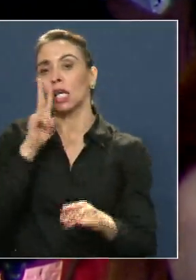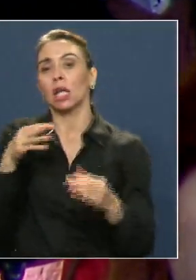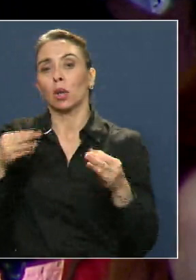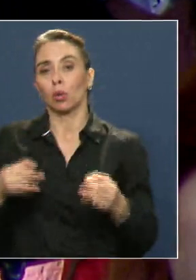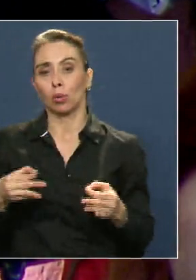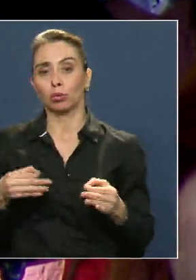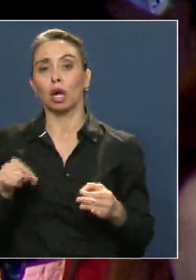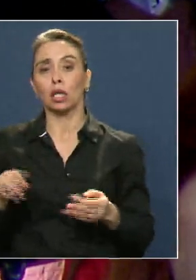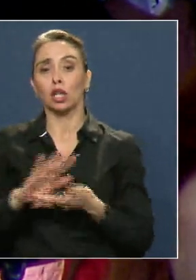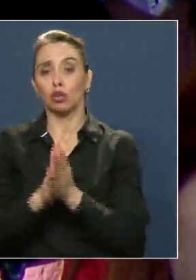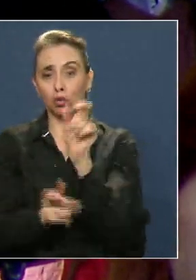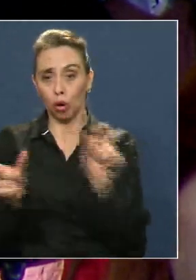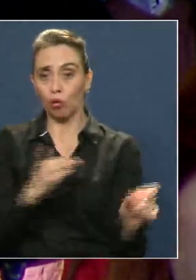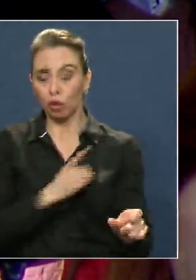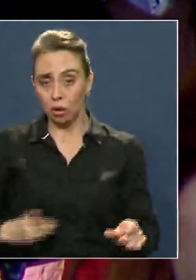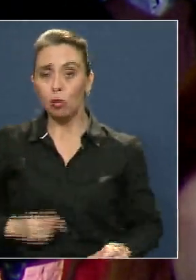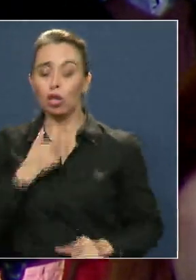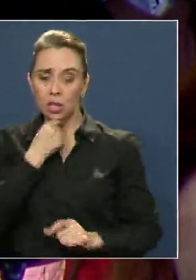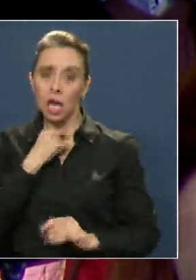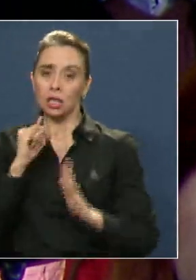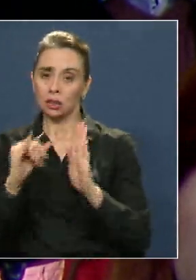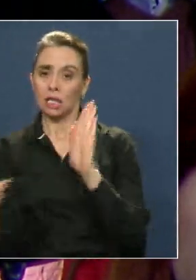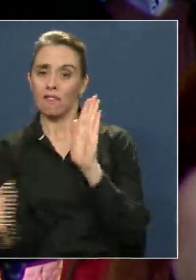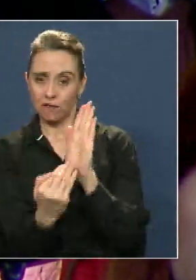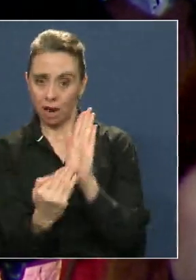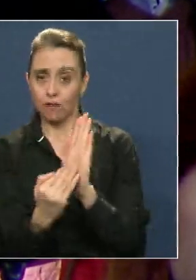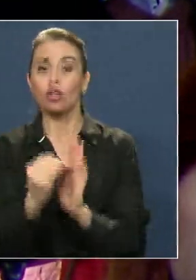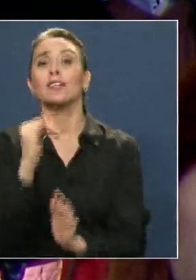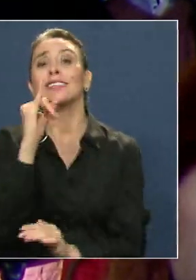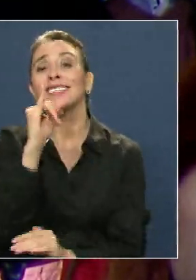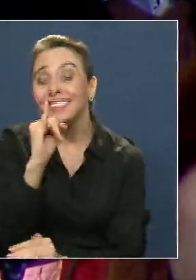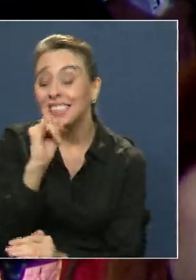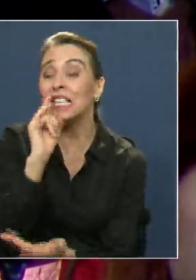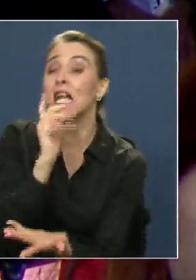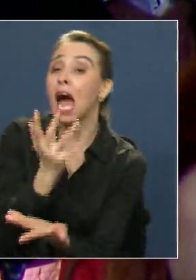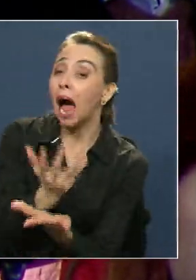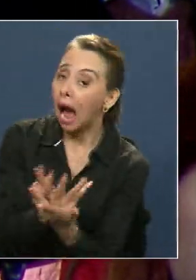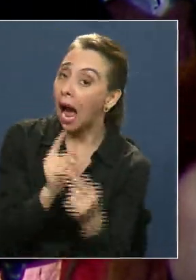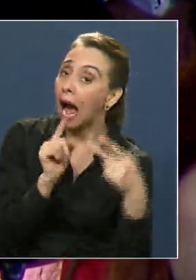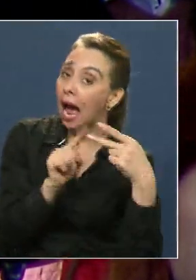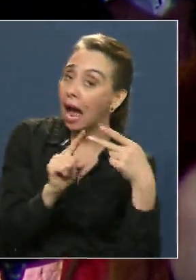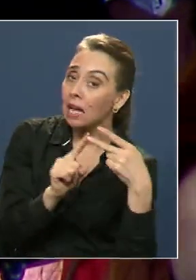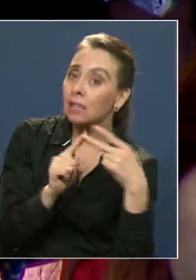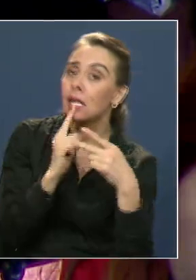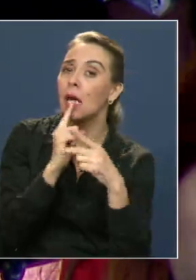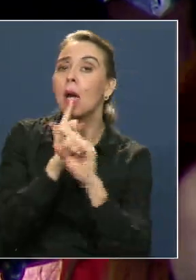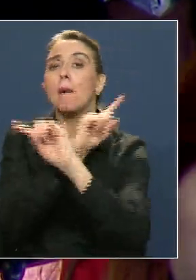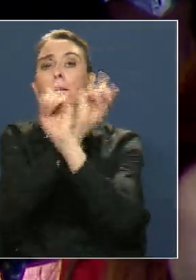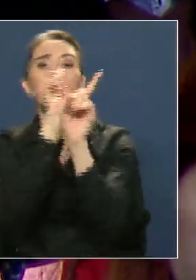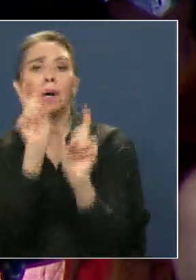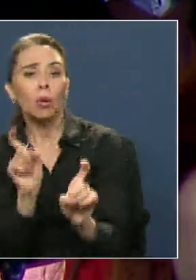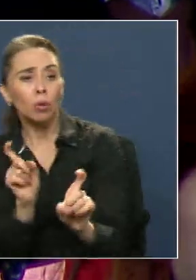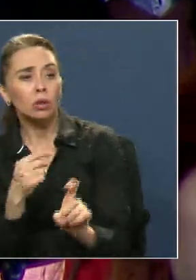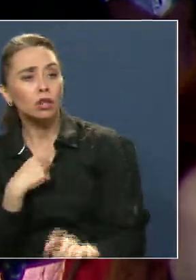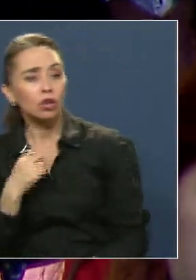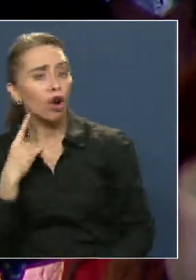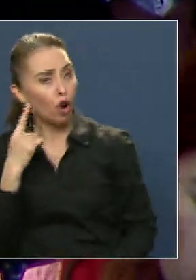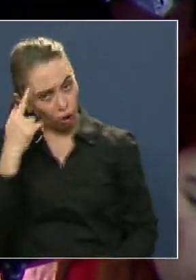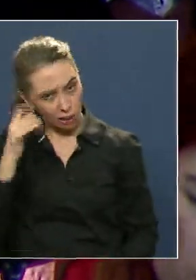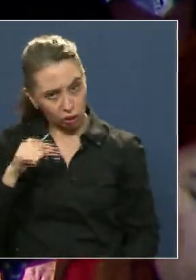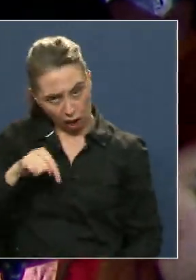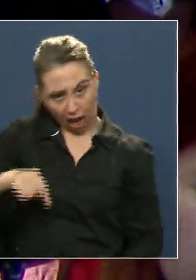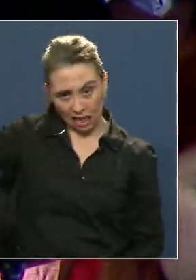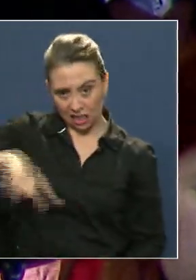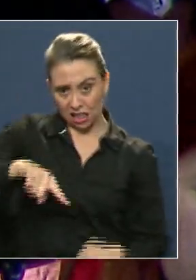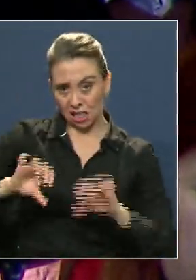porque creo que acá hay un ánimo de que todos estén a favor. Efectivamente, lo que sí hay Es una pregunta, porque creo que acá hay un